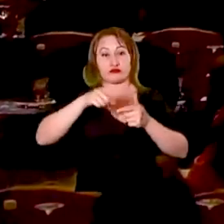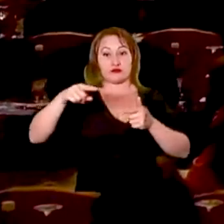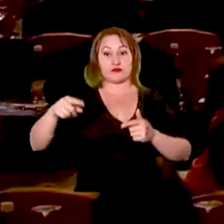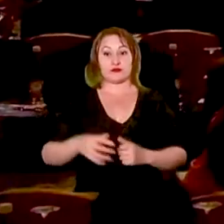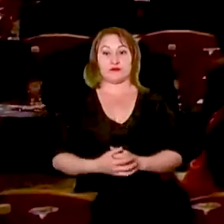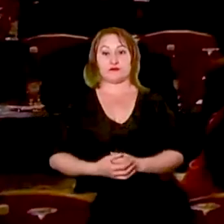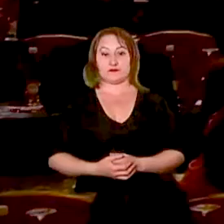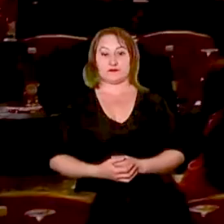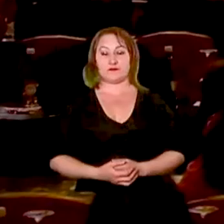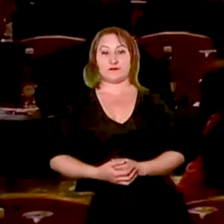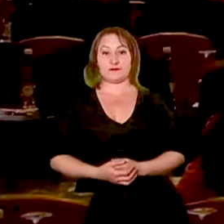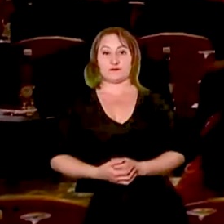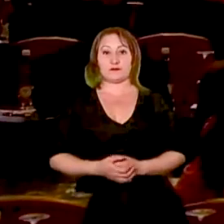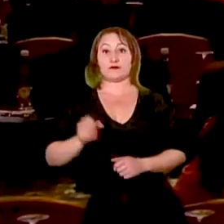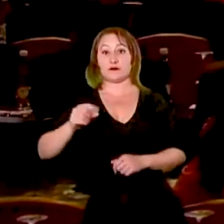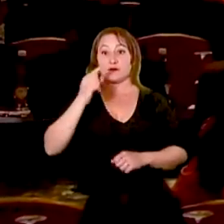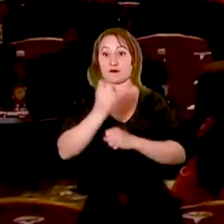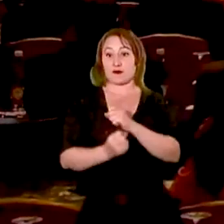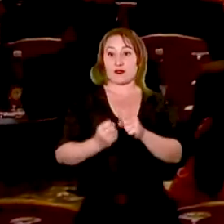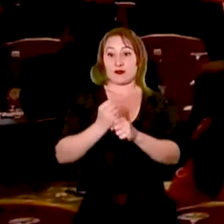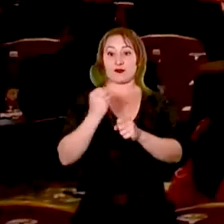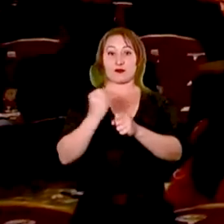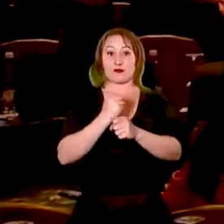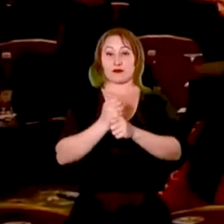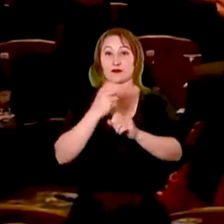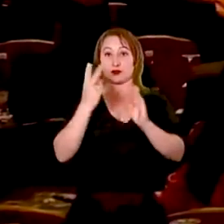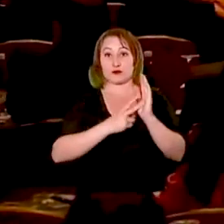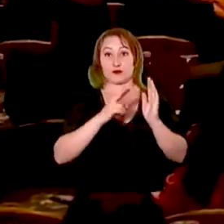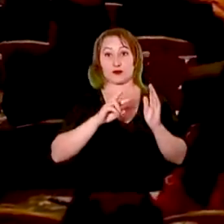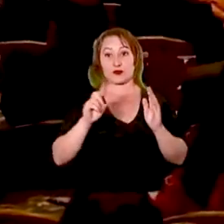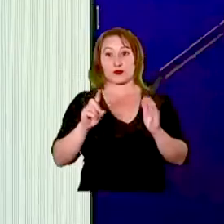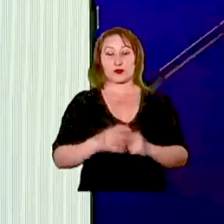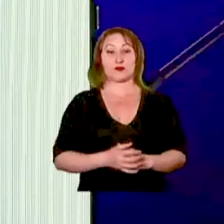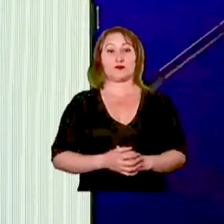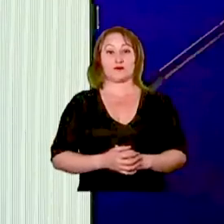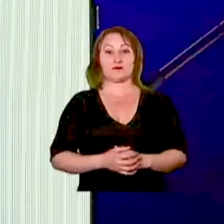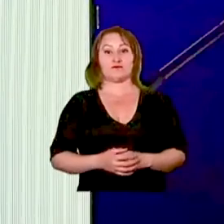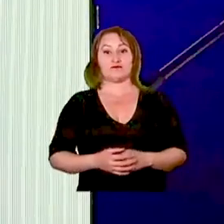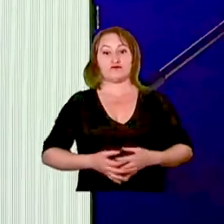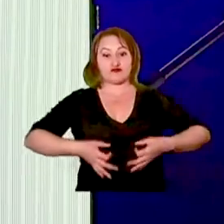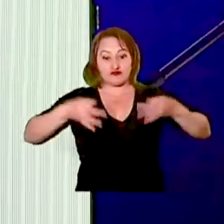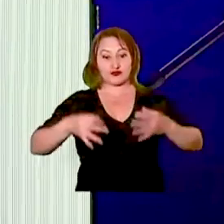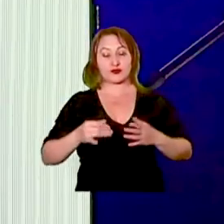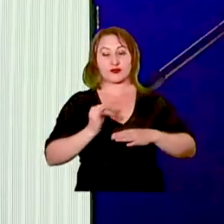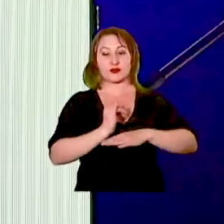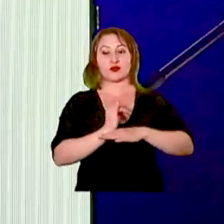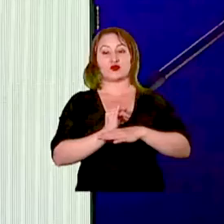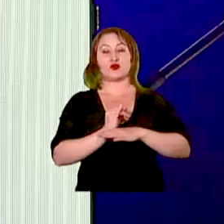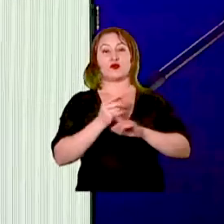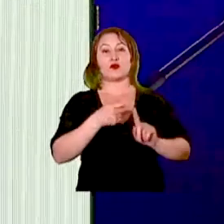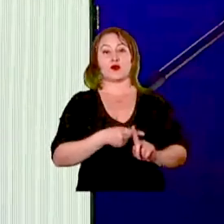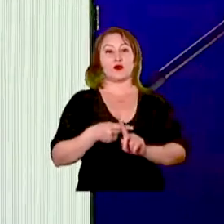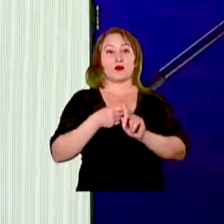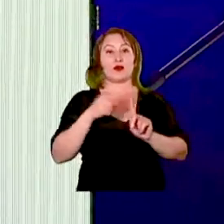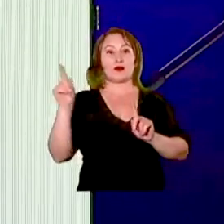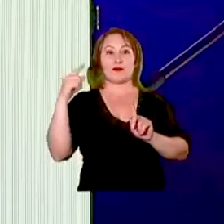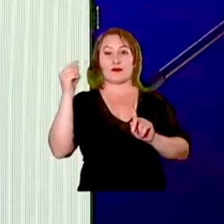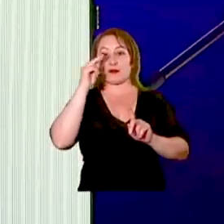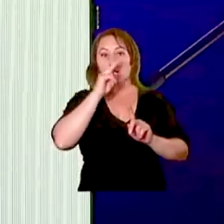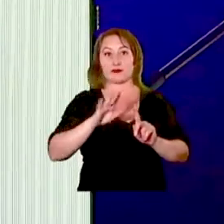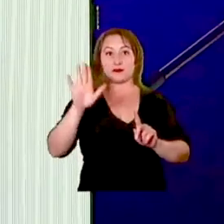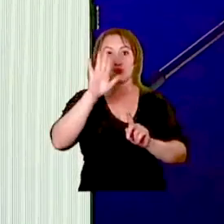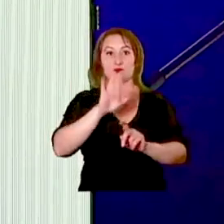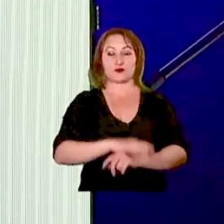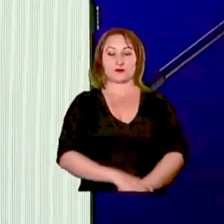por nuestro primer año de trabajo 2021 en esta institución, Procuraduría General de la